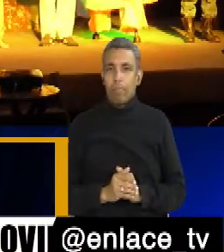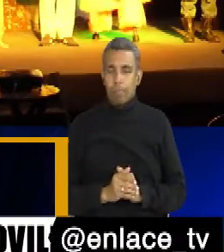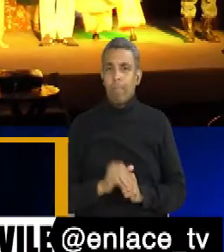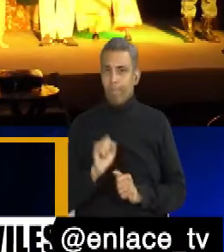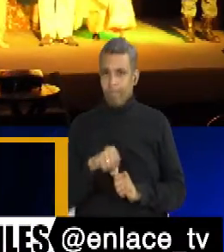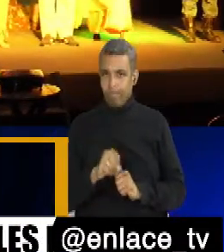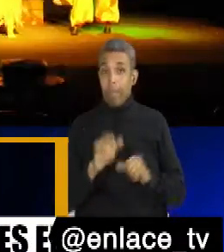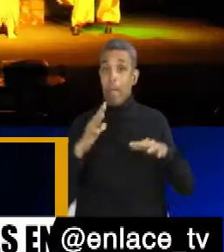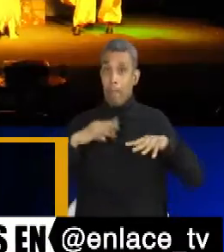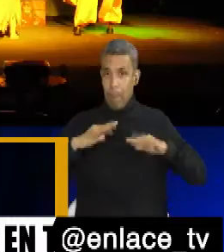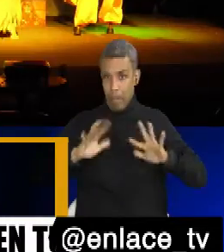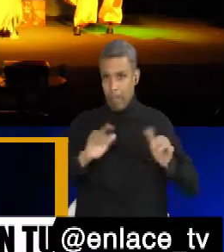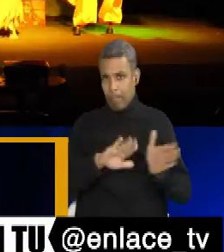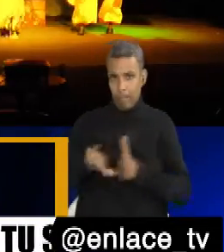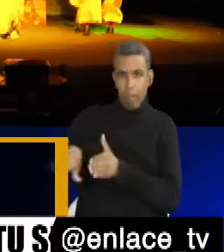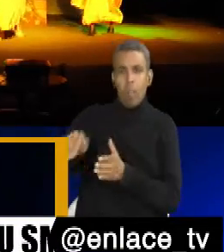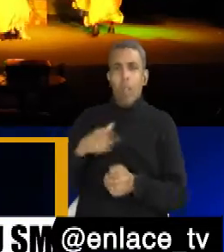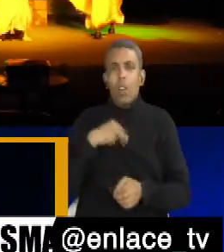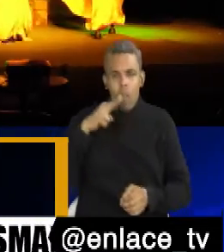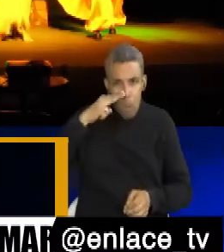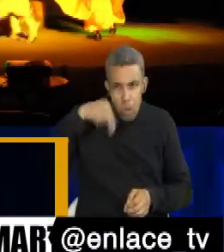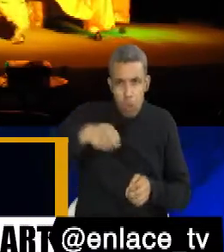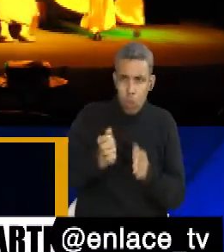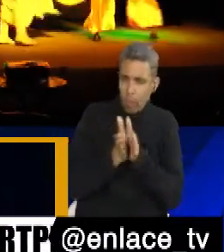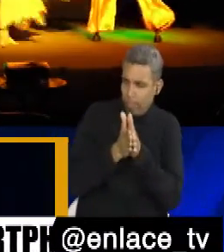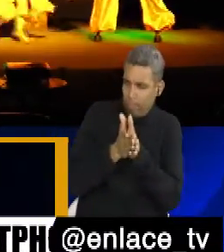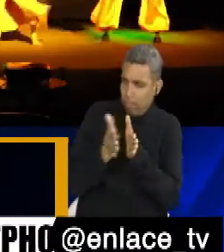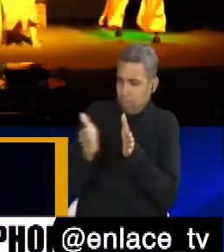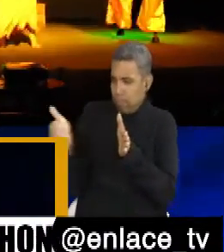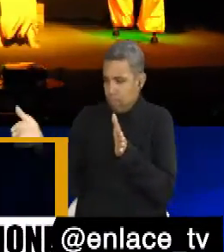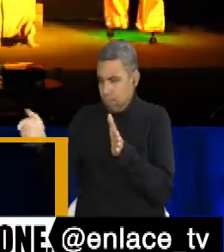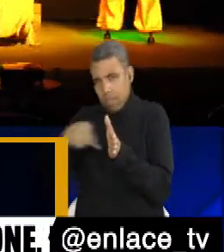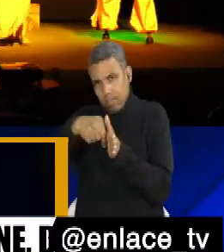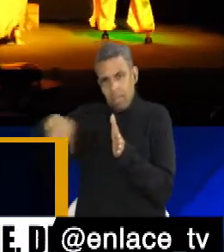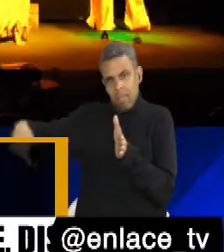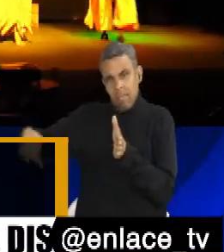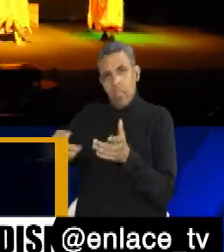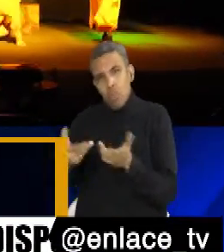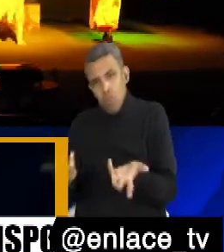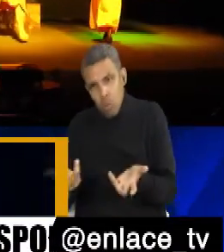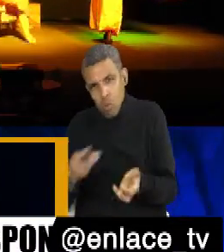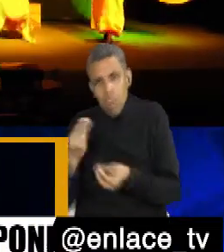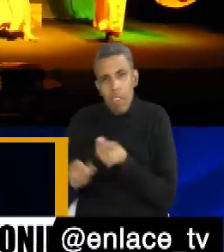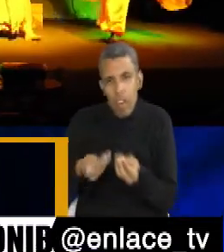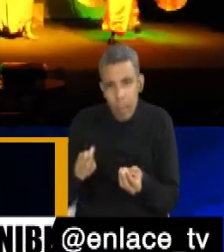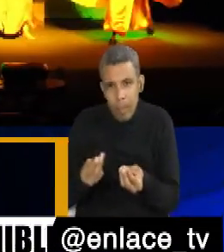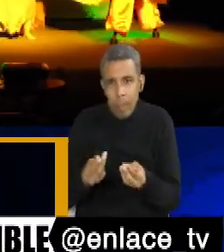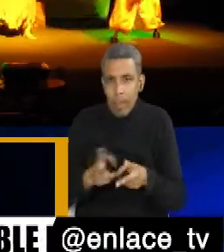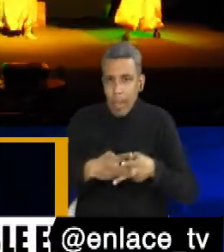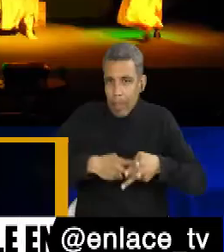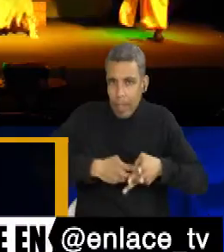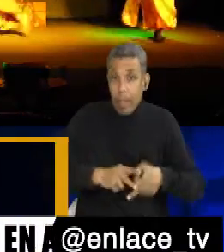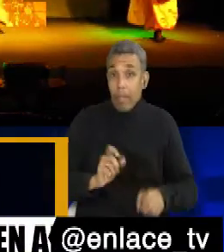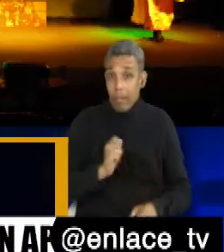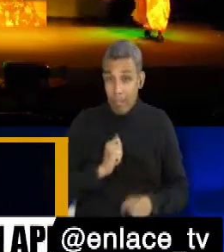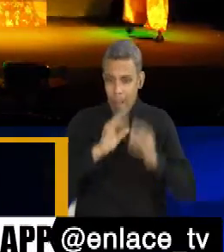escuela? Si Dios lo permite, con la bendición de él, Janet, deseamos empezar un taller que lo hemos llamado Taller de